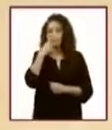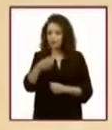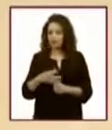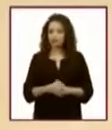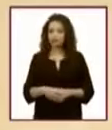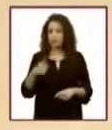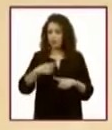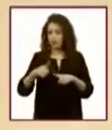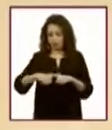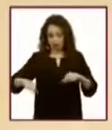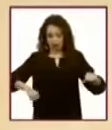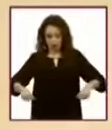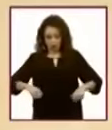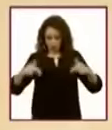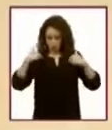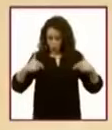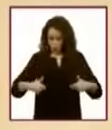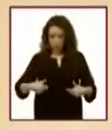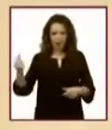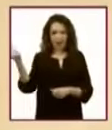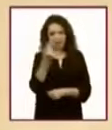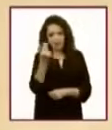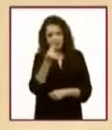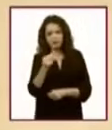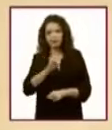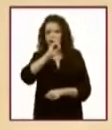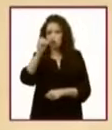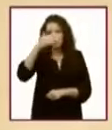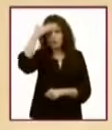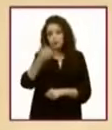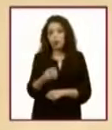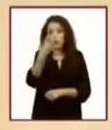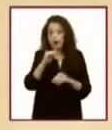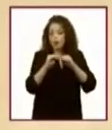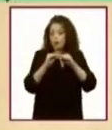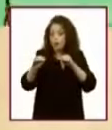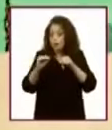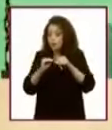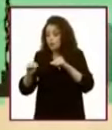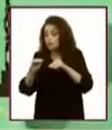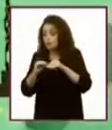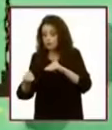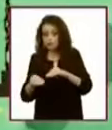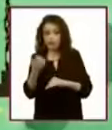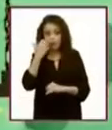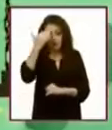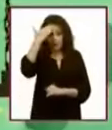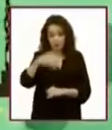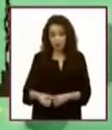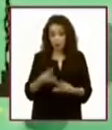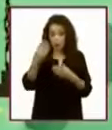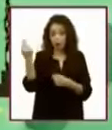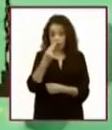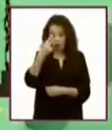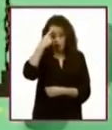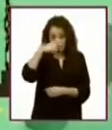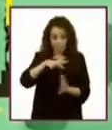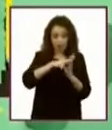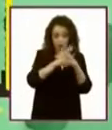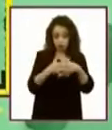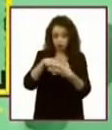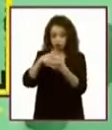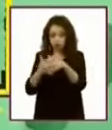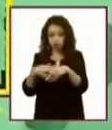existe la necesidad de medir objetos y cosas. Si queremos saber cuánto alambre de púas se requiere para cercar un